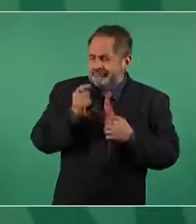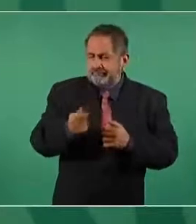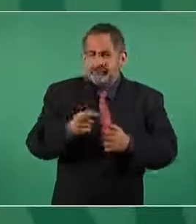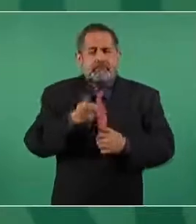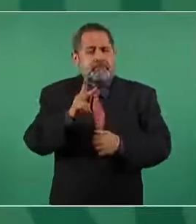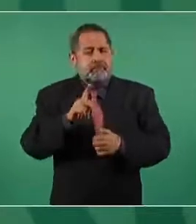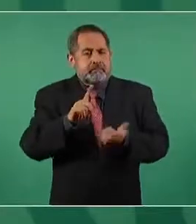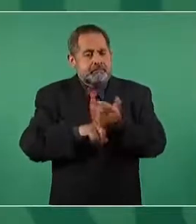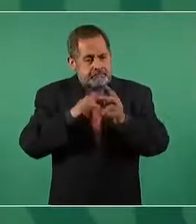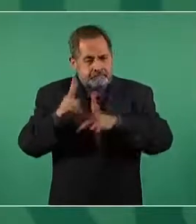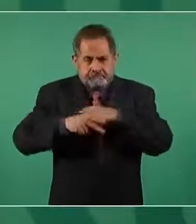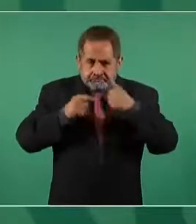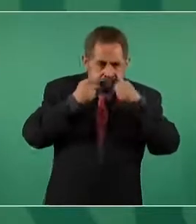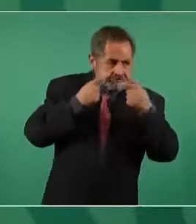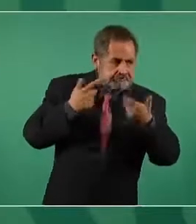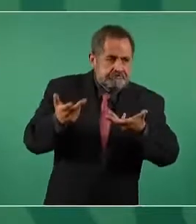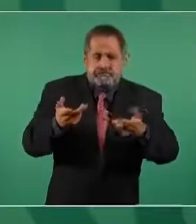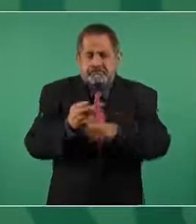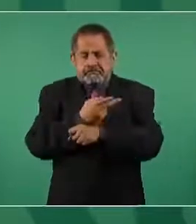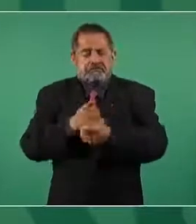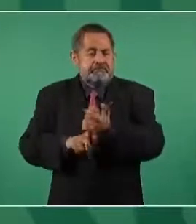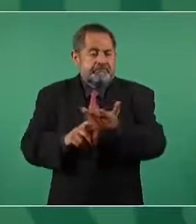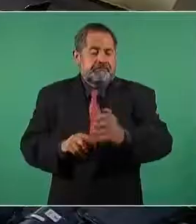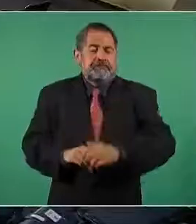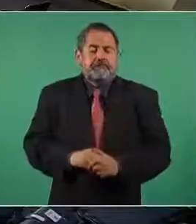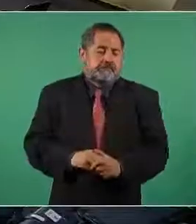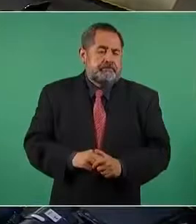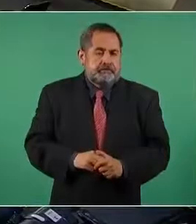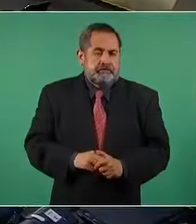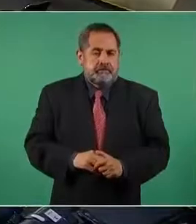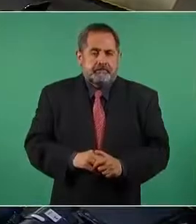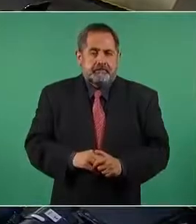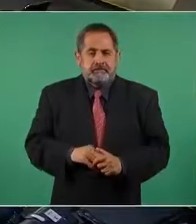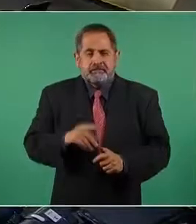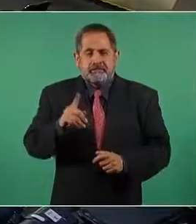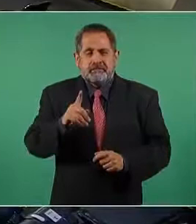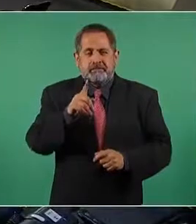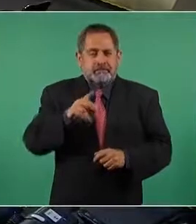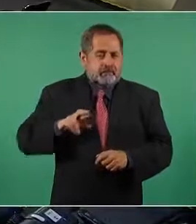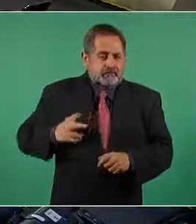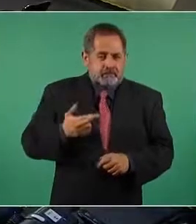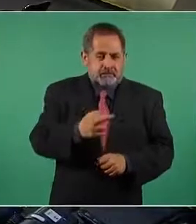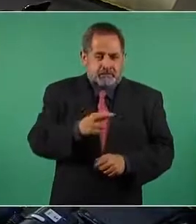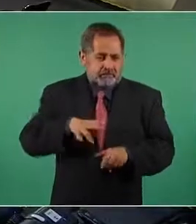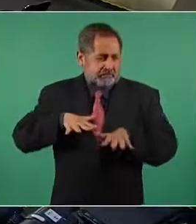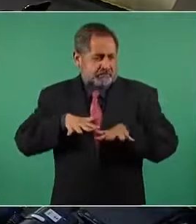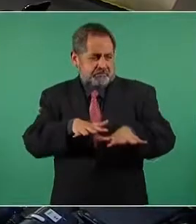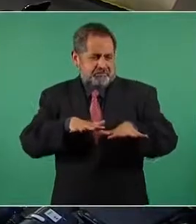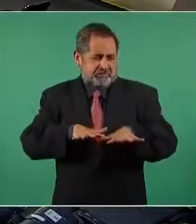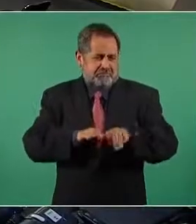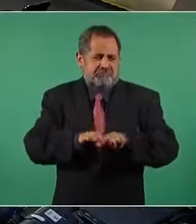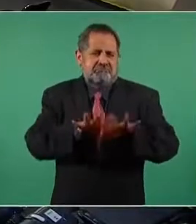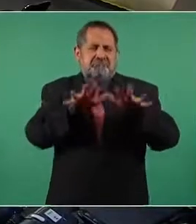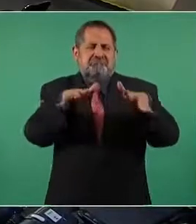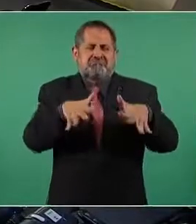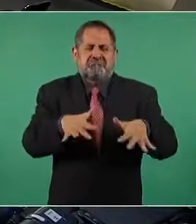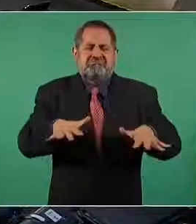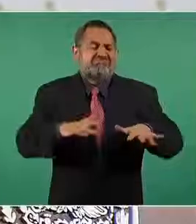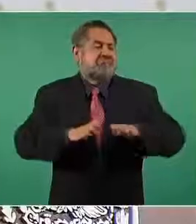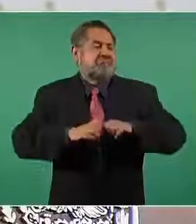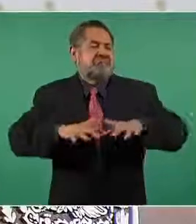a estar atentos para el manejo. El desbordamiento del río